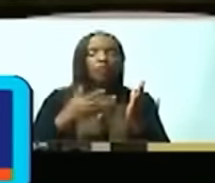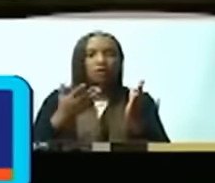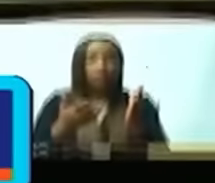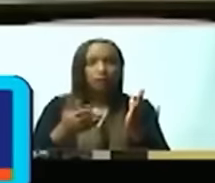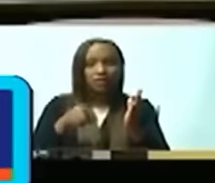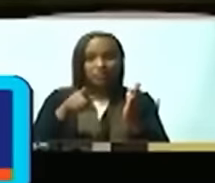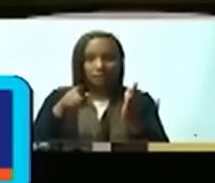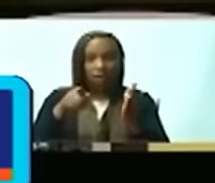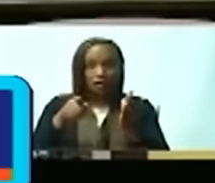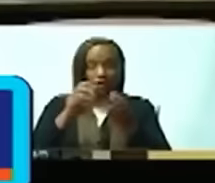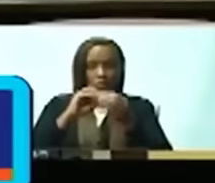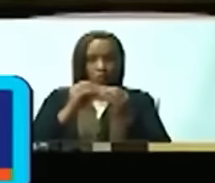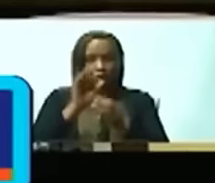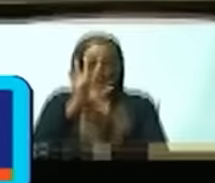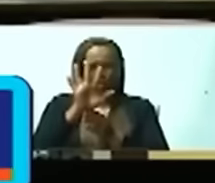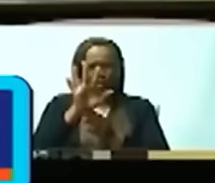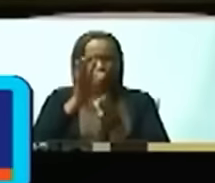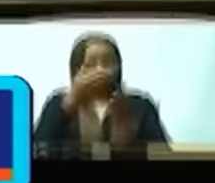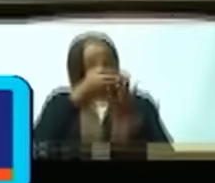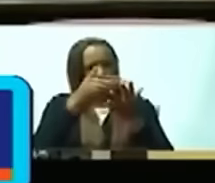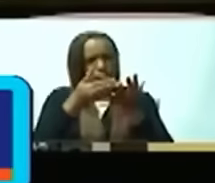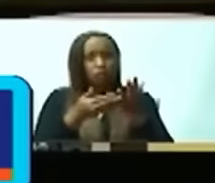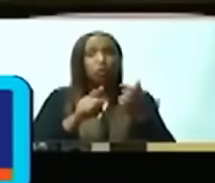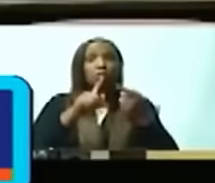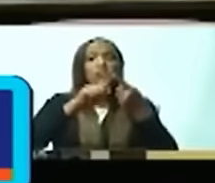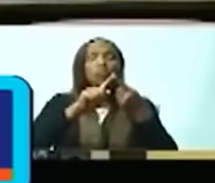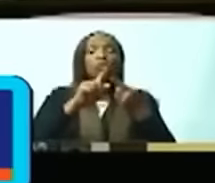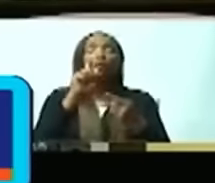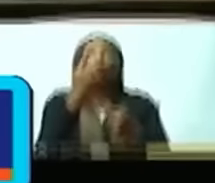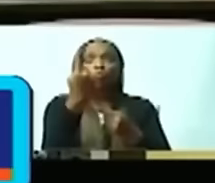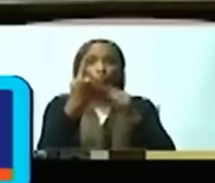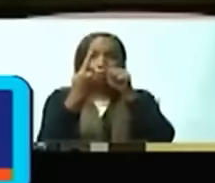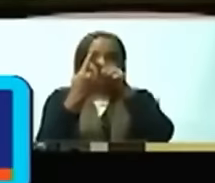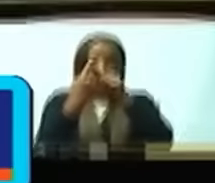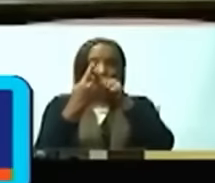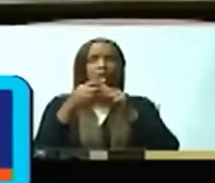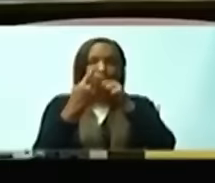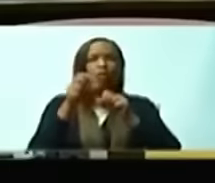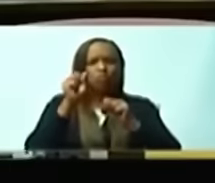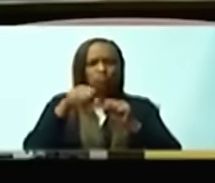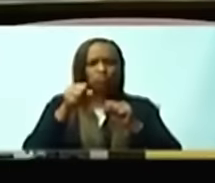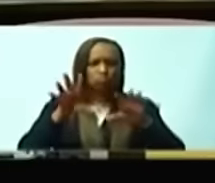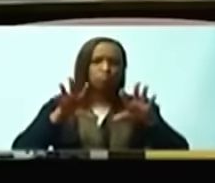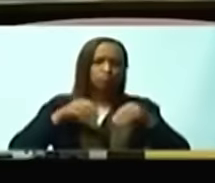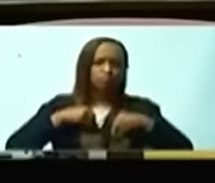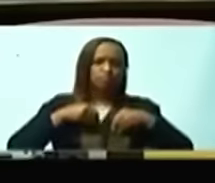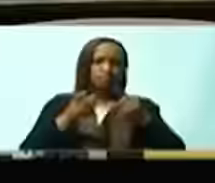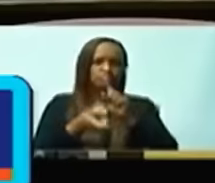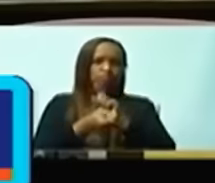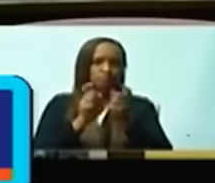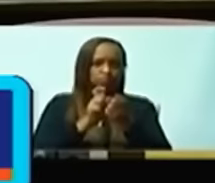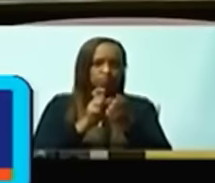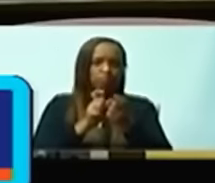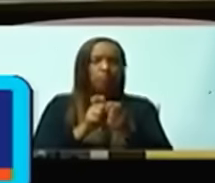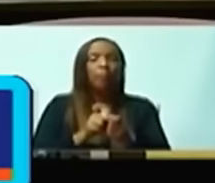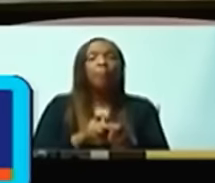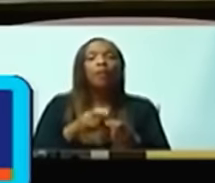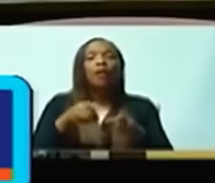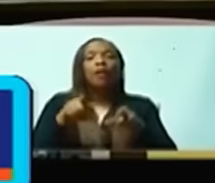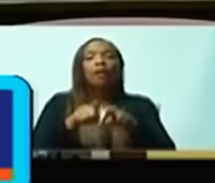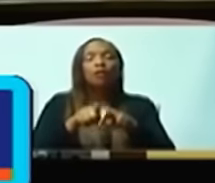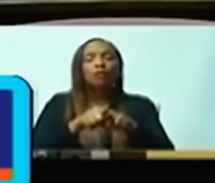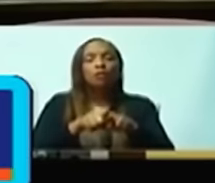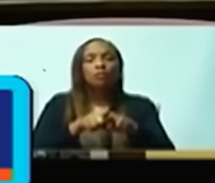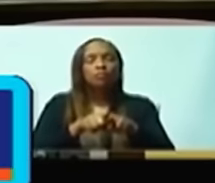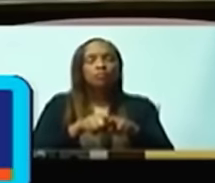Él estuvo de acuerdo. Hemos conversado con el PLD, el colega Elpidio Báez,